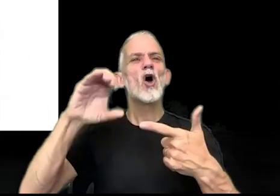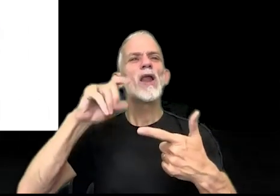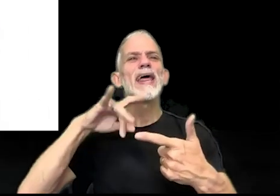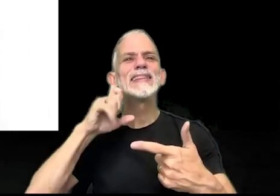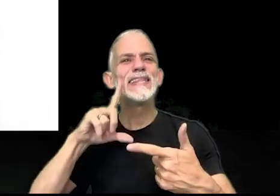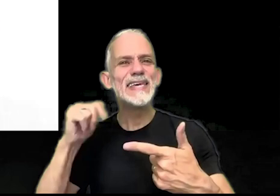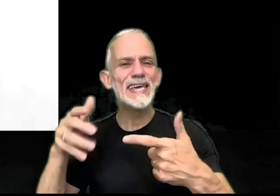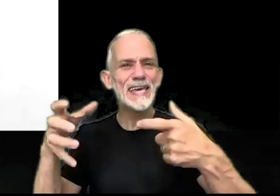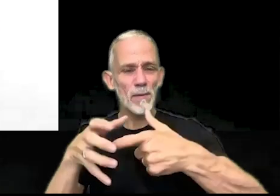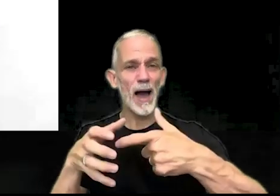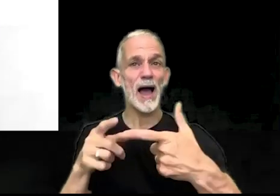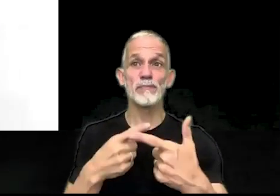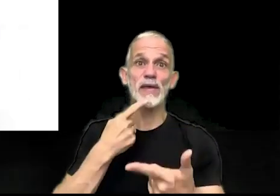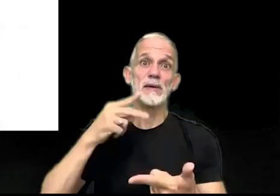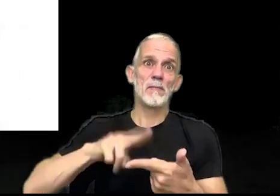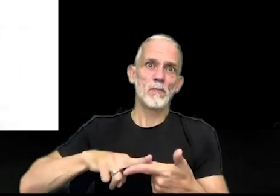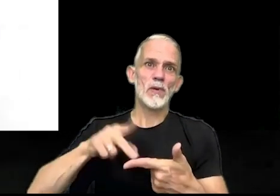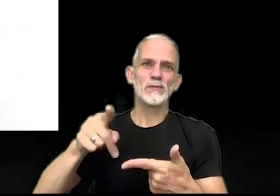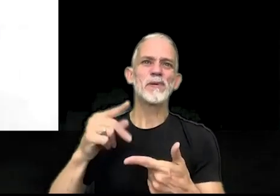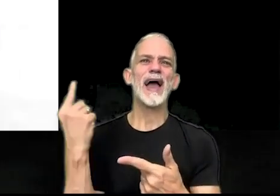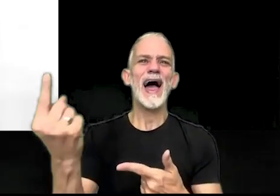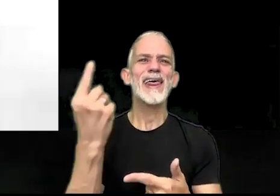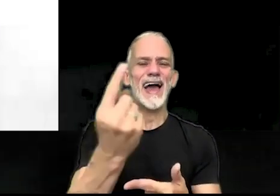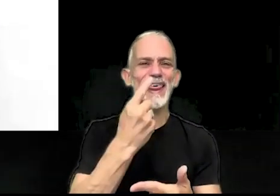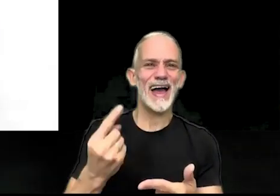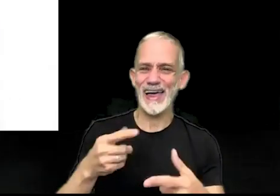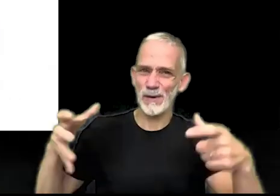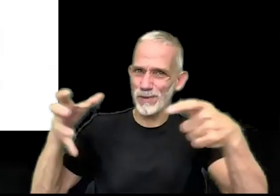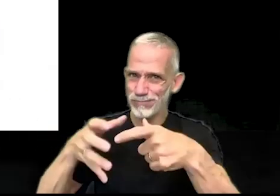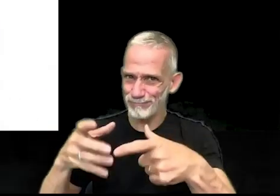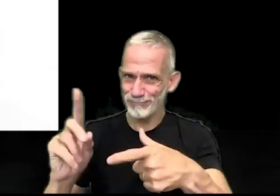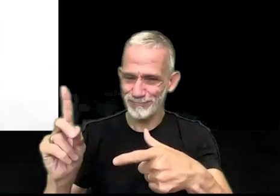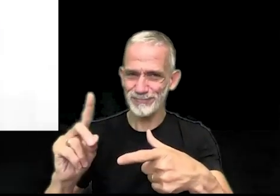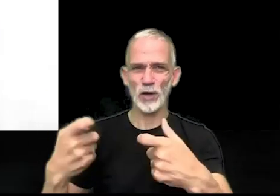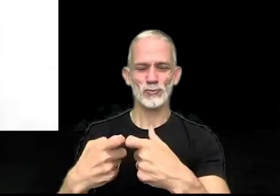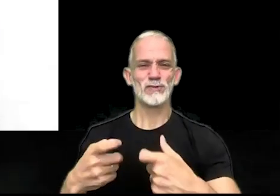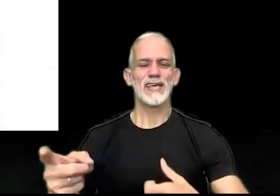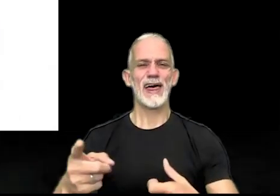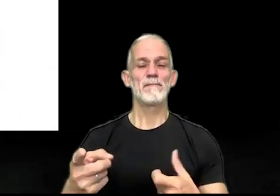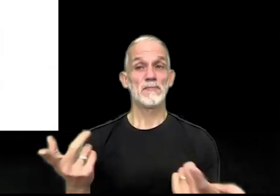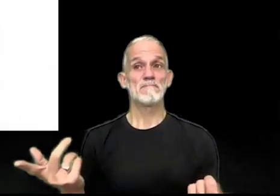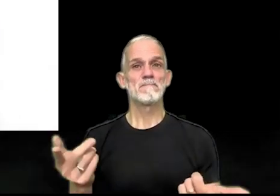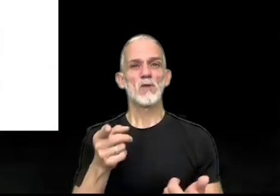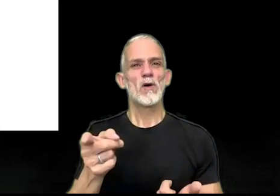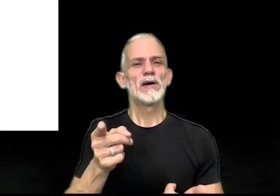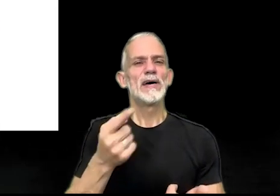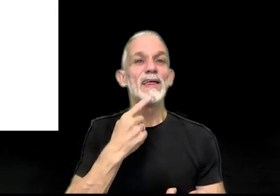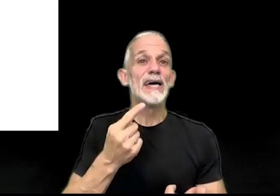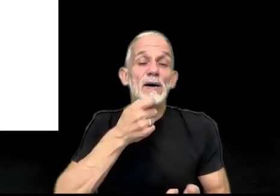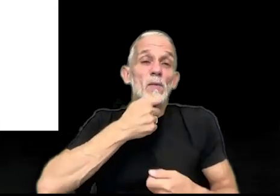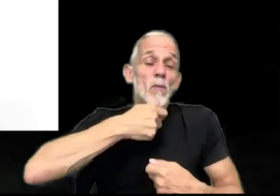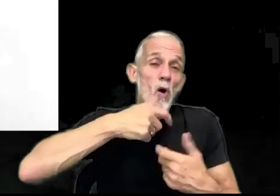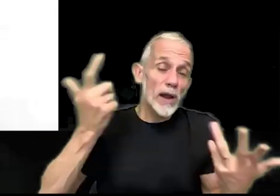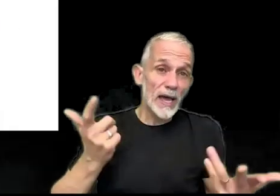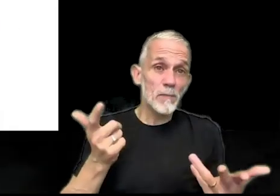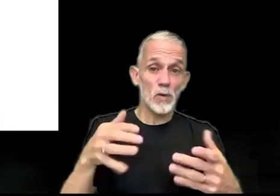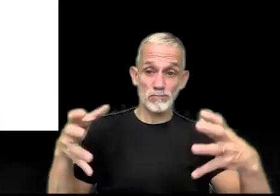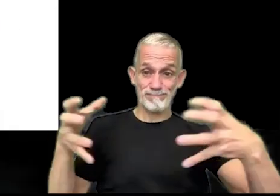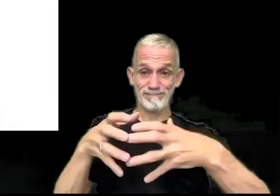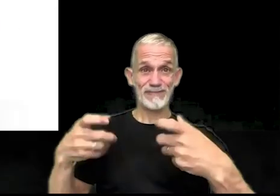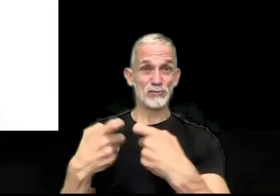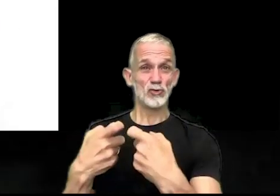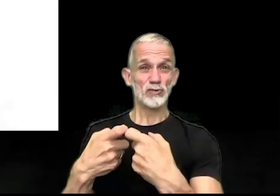que tributan en cabeza de cada partícipe, han definido que si la composición de